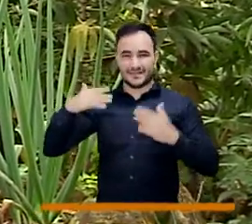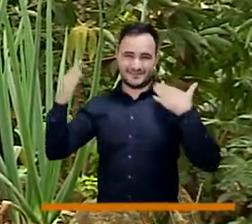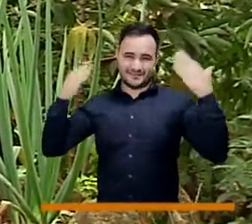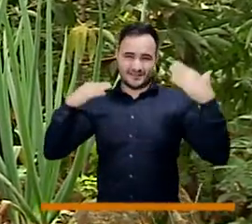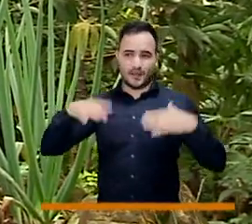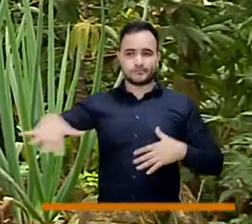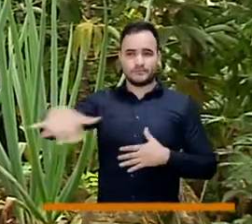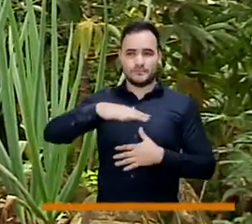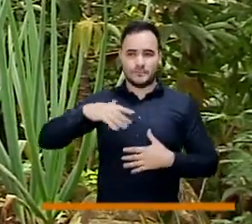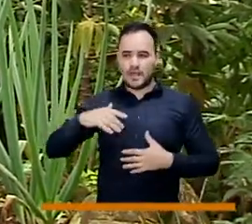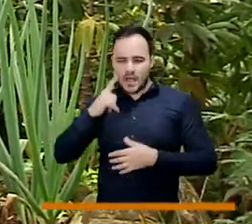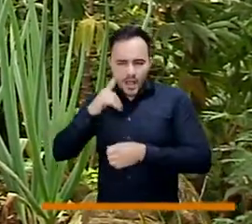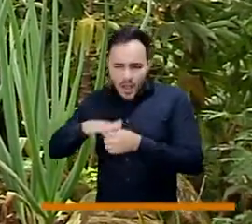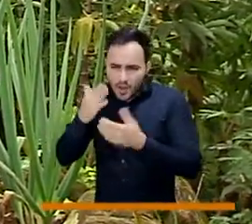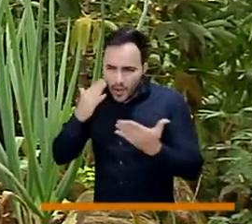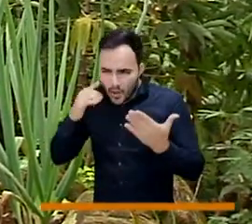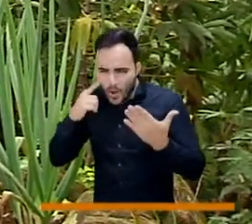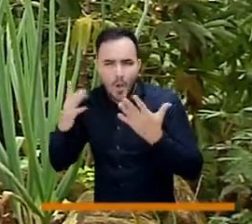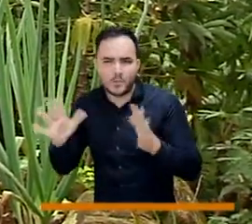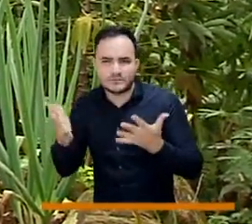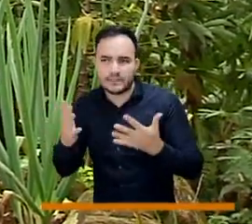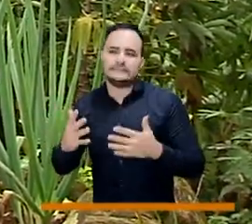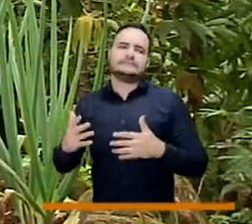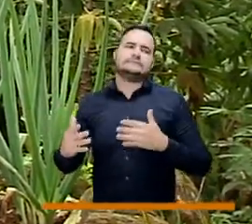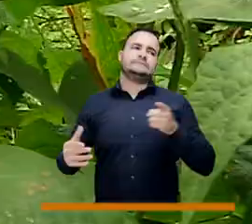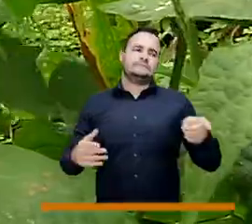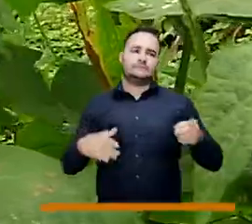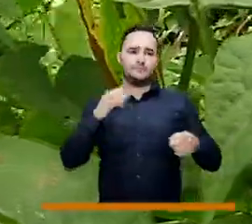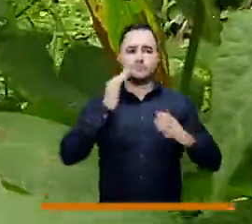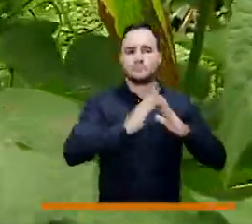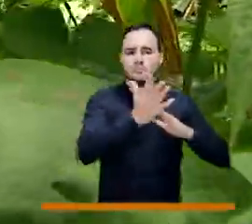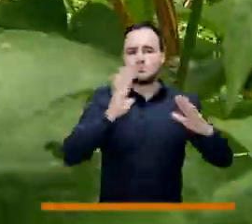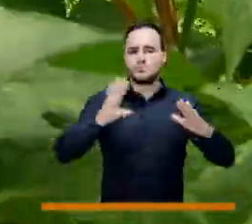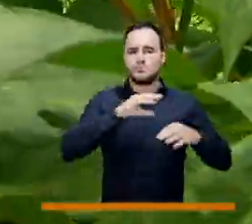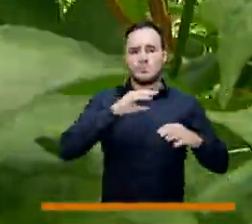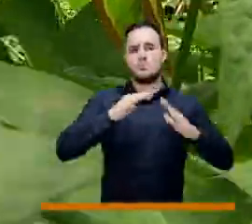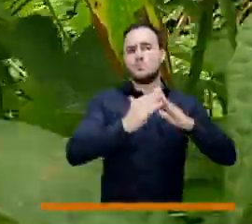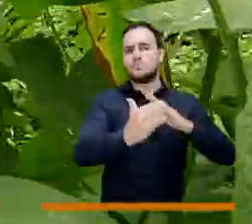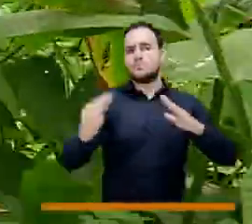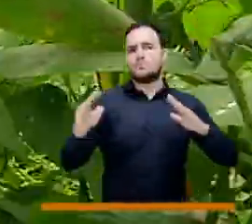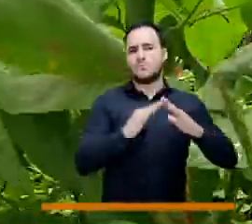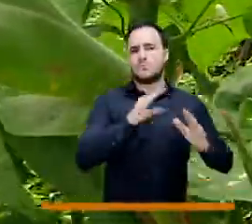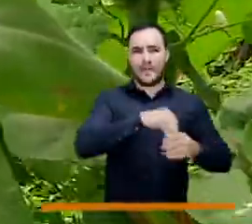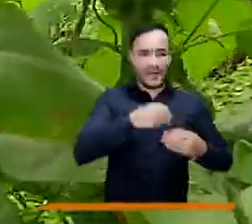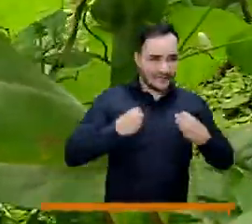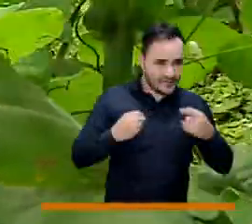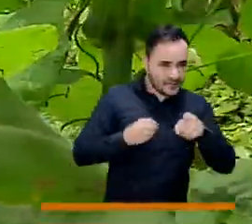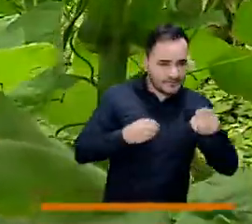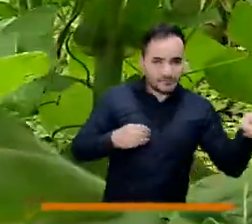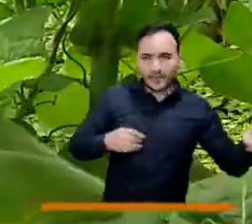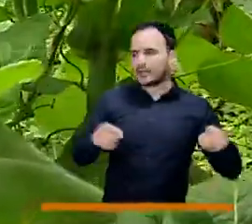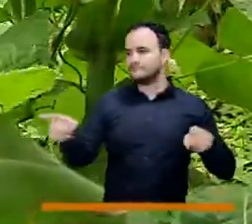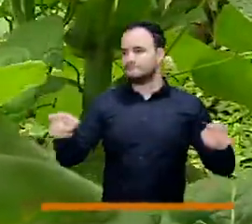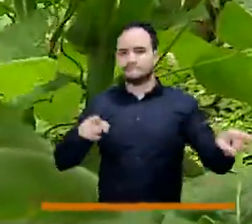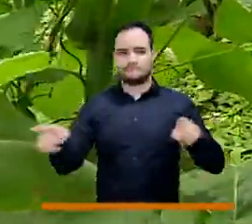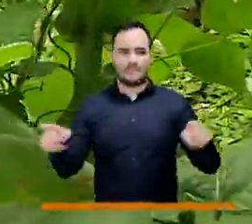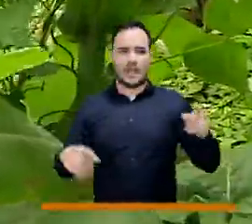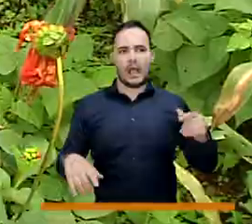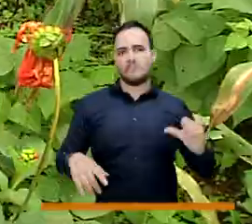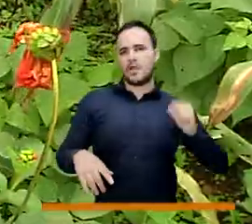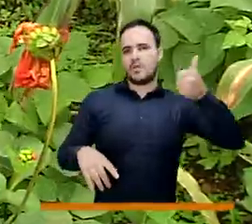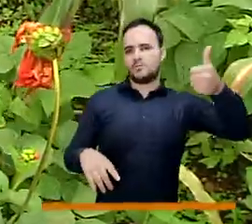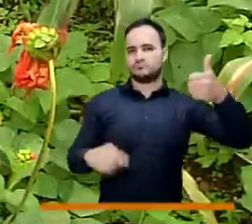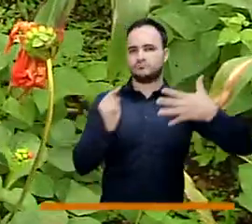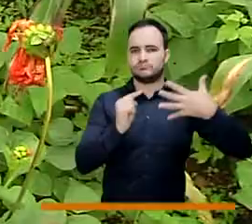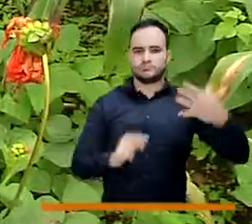siempre están por debajo en comparación con las mujeres urbanas. En cualquier sector, cualquier población de mujeres urbanas siempre va a tener